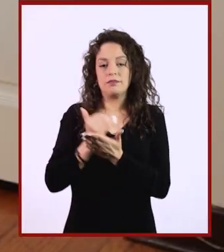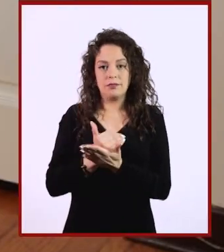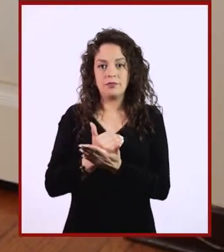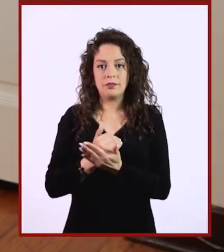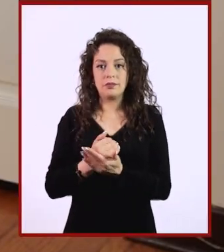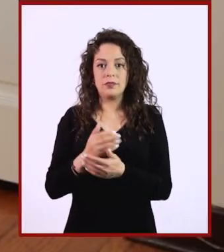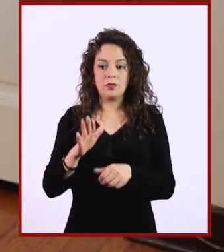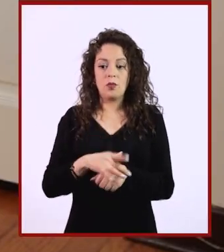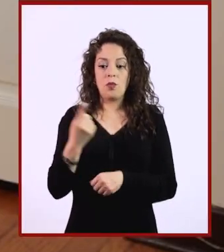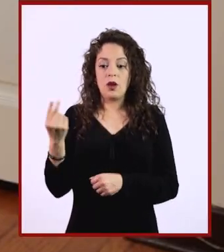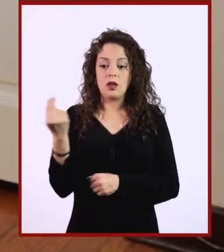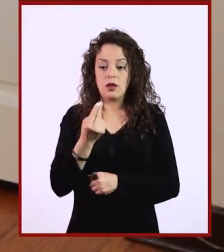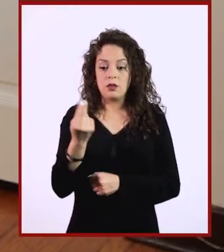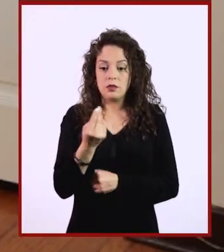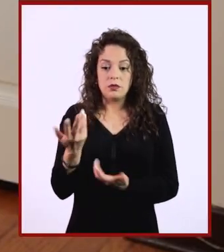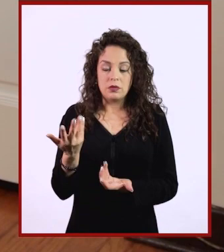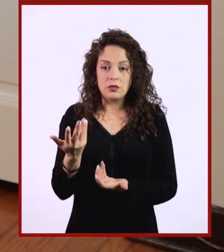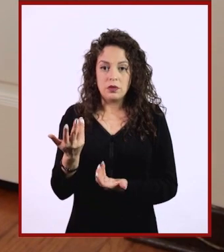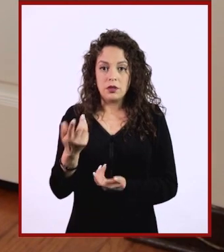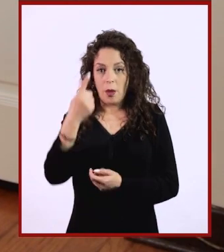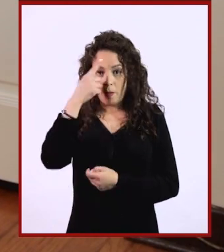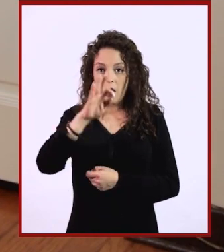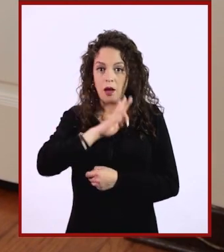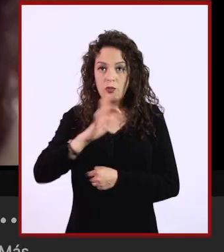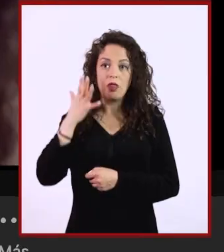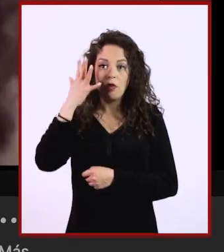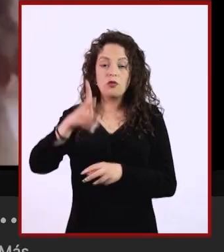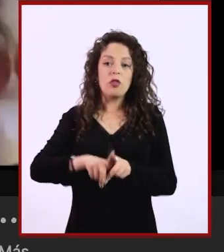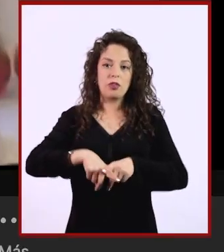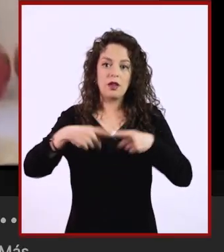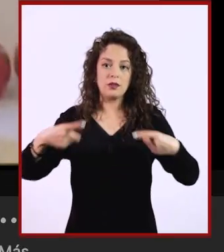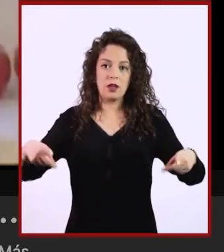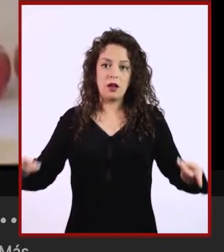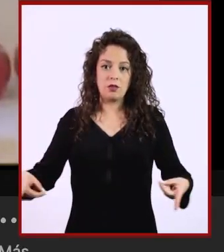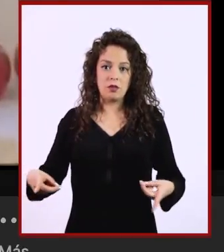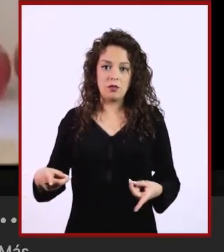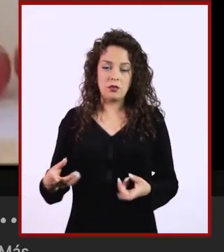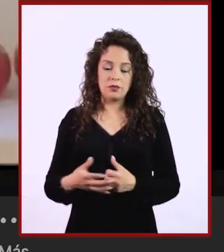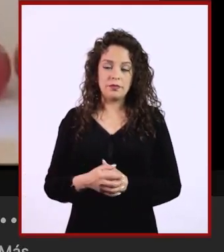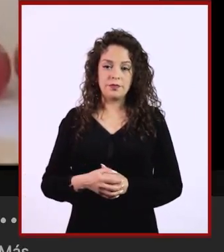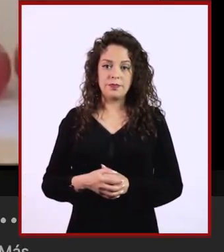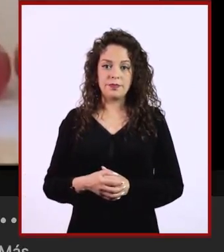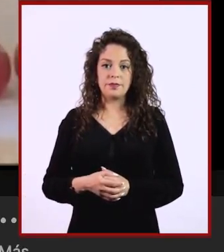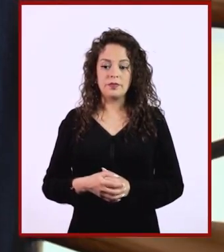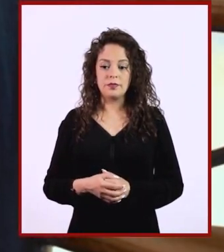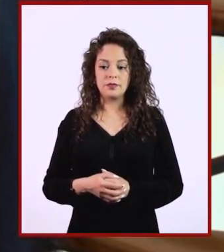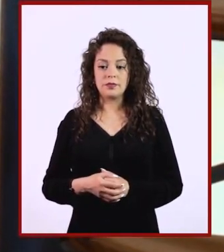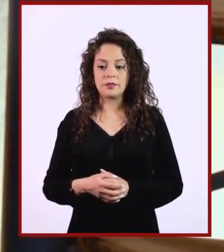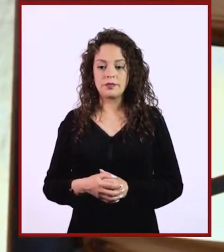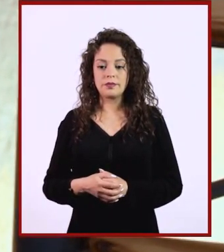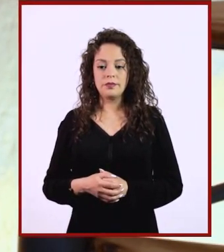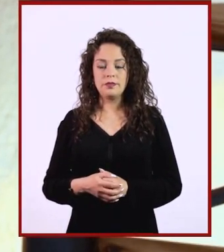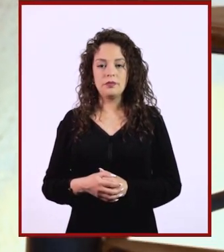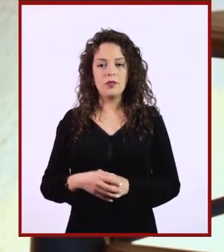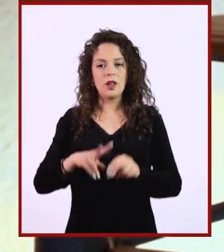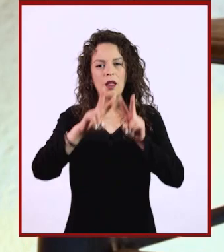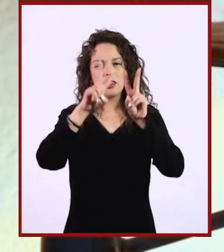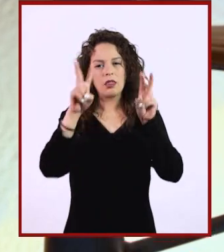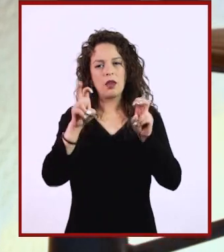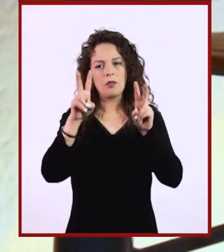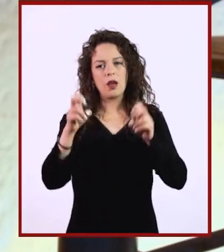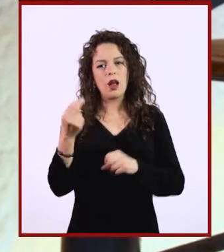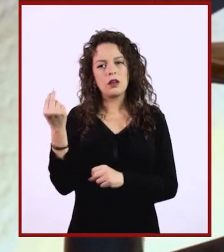ser, pues no va a servir de nada, ¿no? Claro. ¿Qué otros temas crees que hace falta tratar dentro de